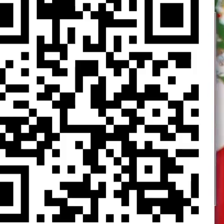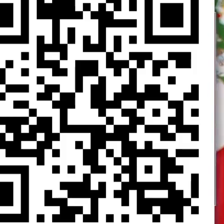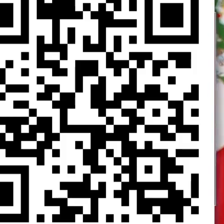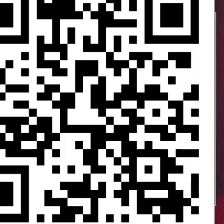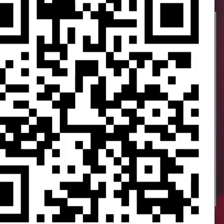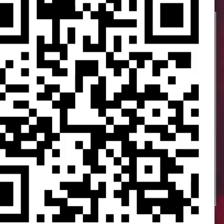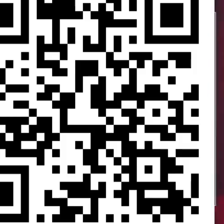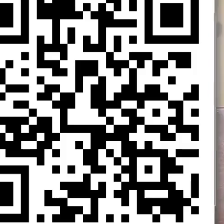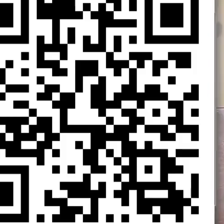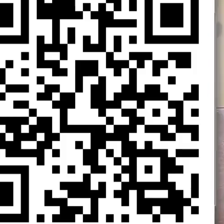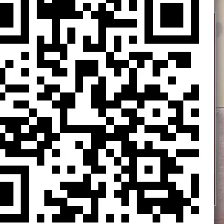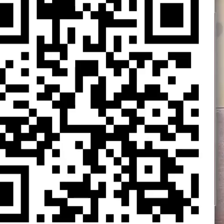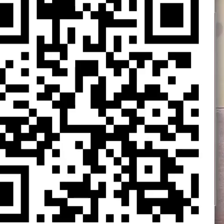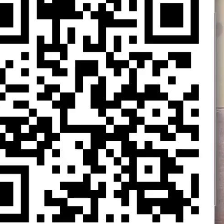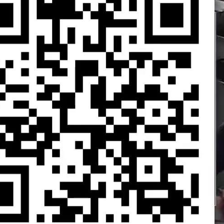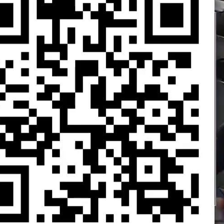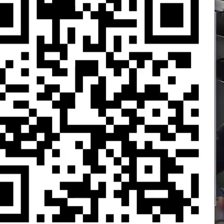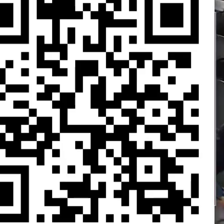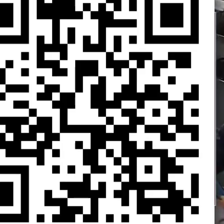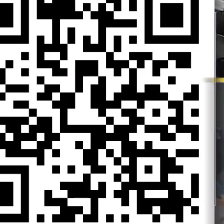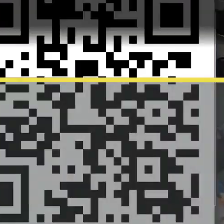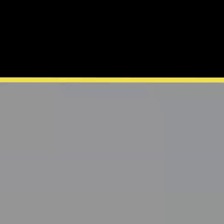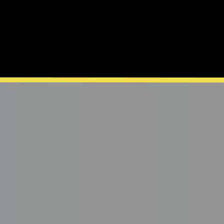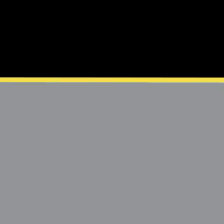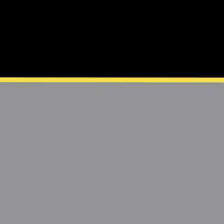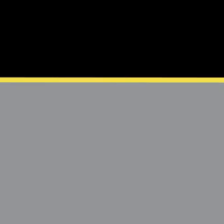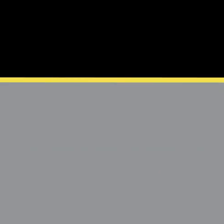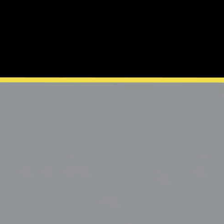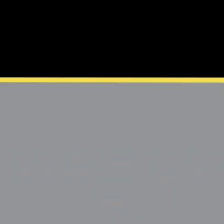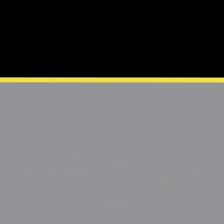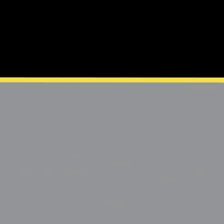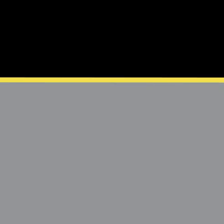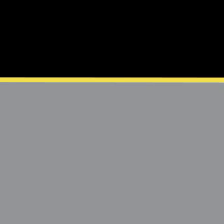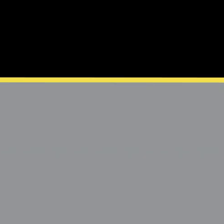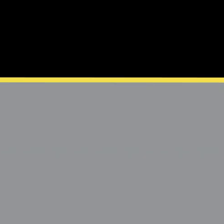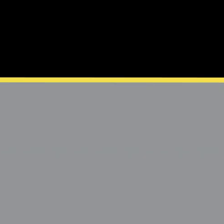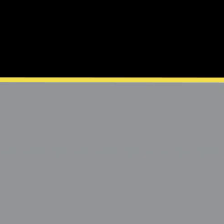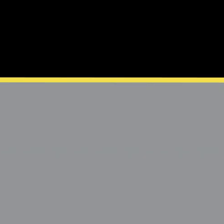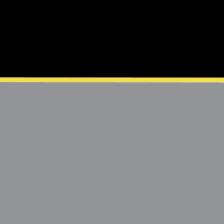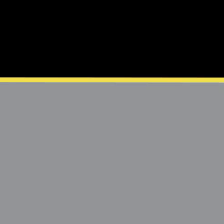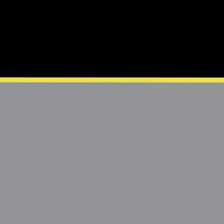metieron a fondo, que no se laven las manos como Poncio Pilato. Fíjate que sabes.